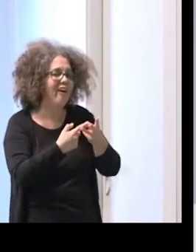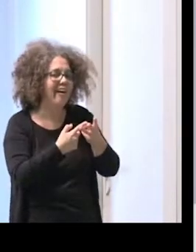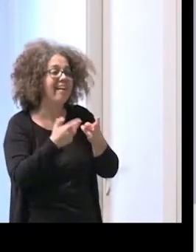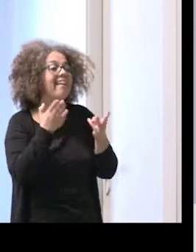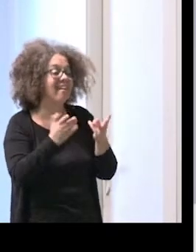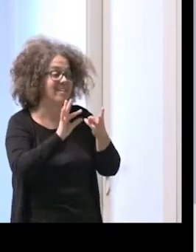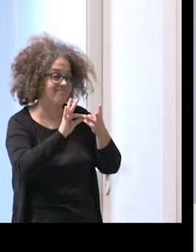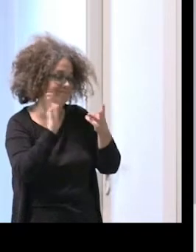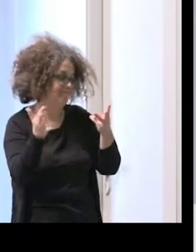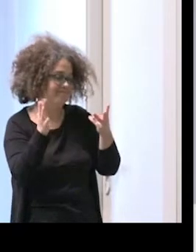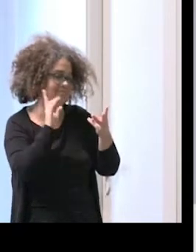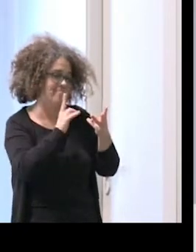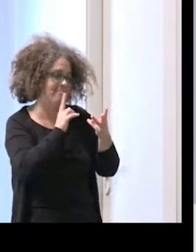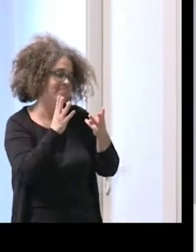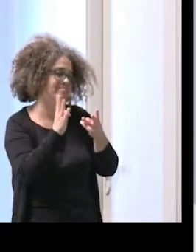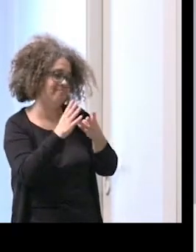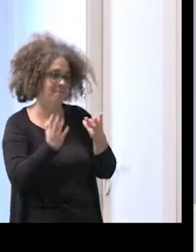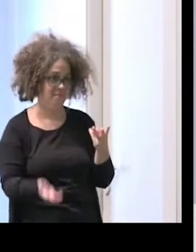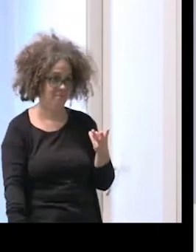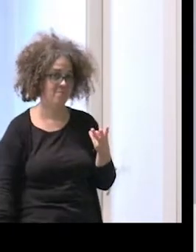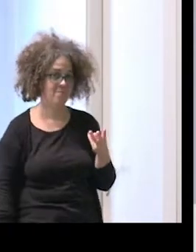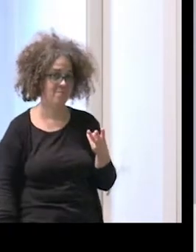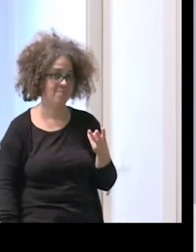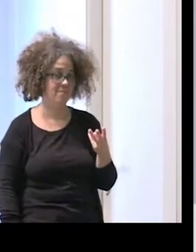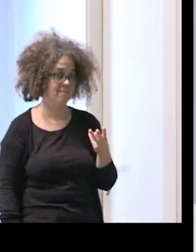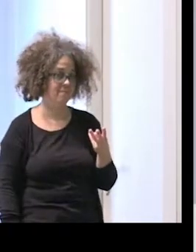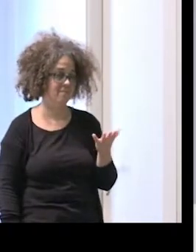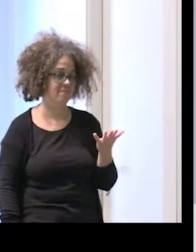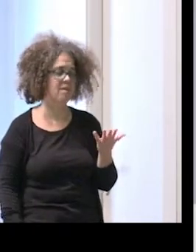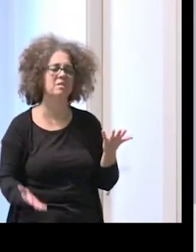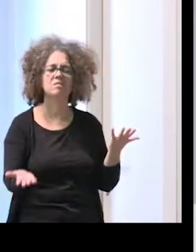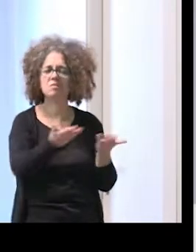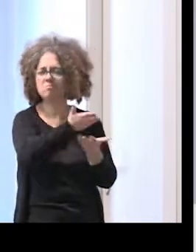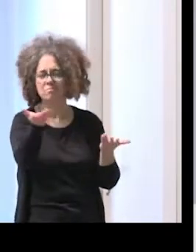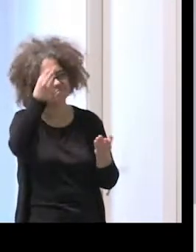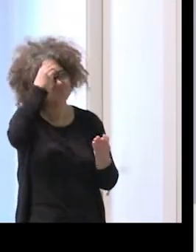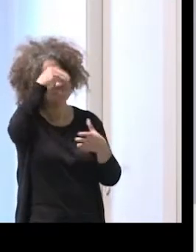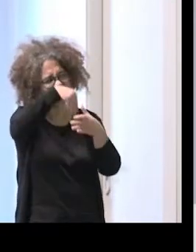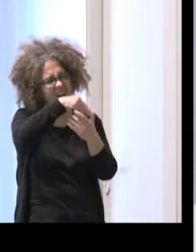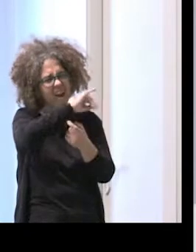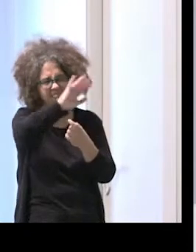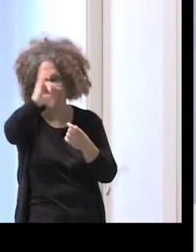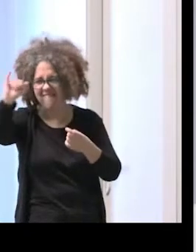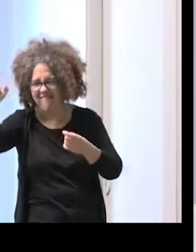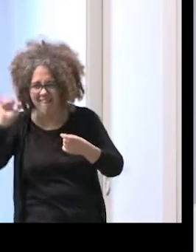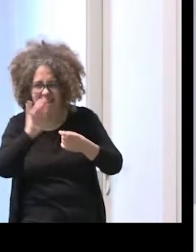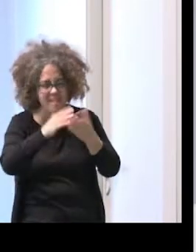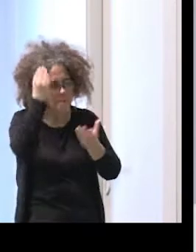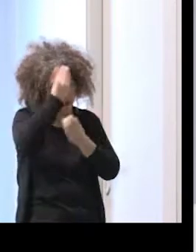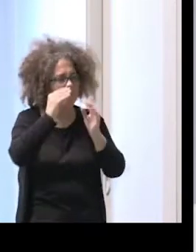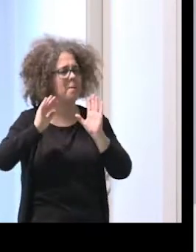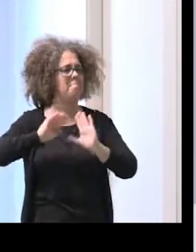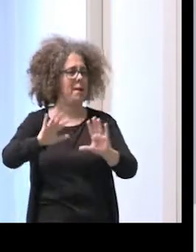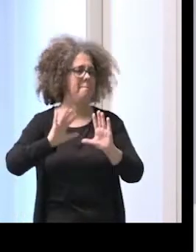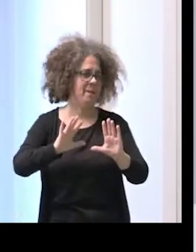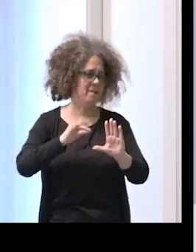el problema de las células ciliadas. La pregunta que seguro está en la mente de muchos de ustedes y que siempre recibo en este tipo de audiencias es, bueno, pero ¿cuándo va a